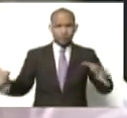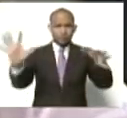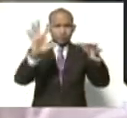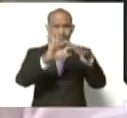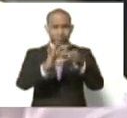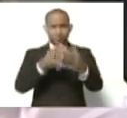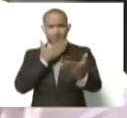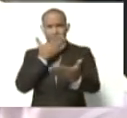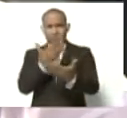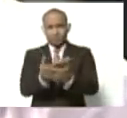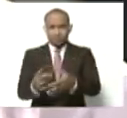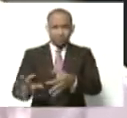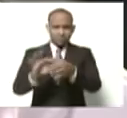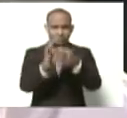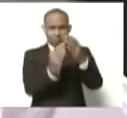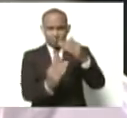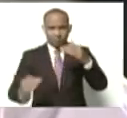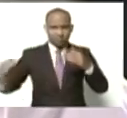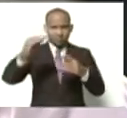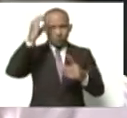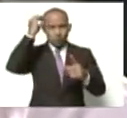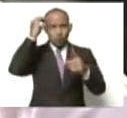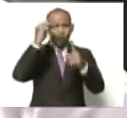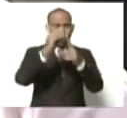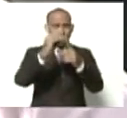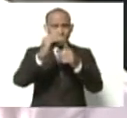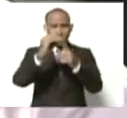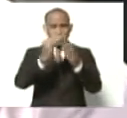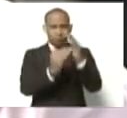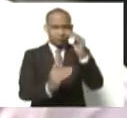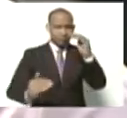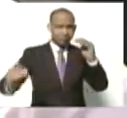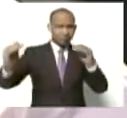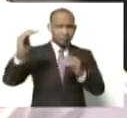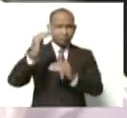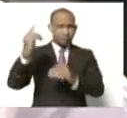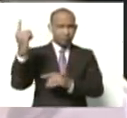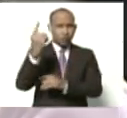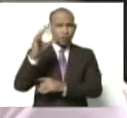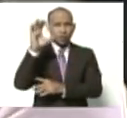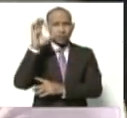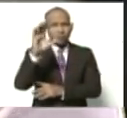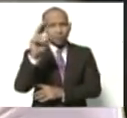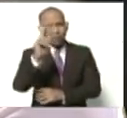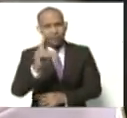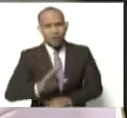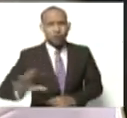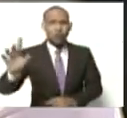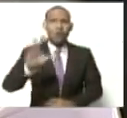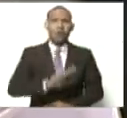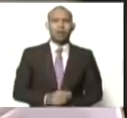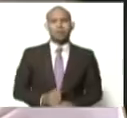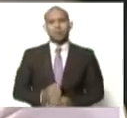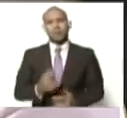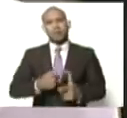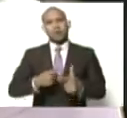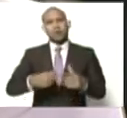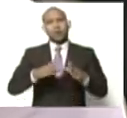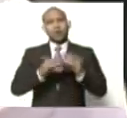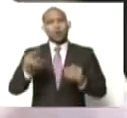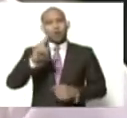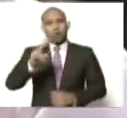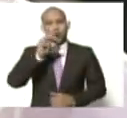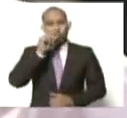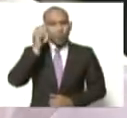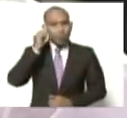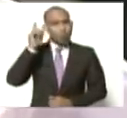superior. Y ese objetivo superior es la patria venezolana. Por eso, más allá de cualquier diferencia que pueda existir, todos los venezolanos tenemos, y todos los